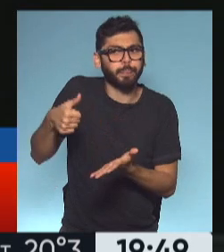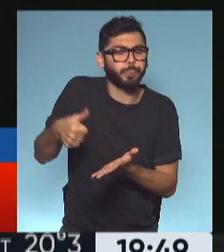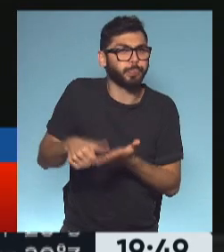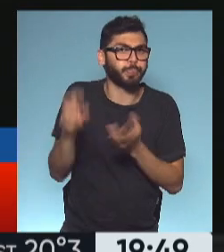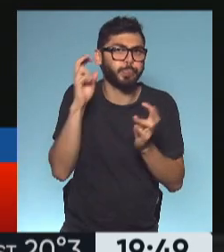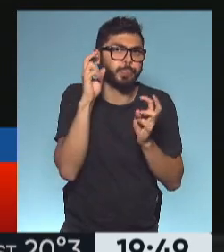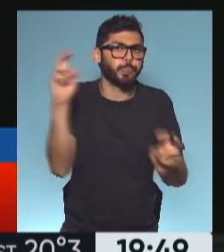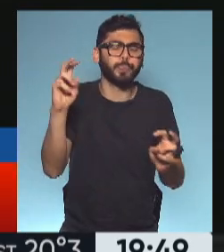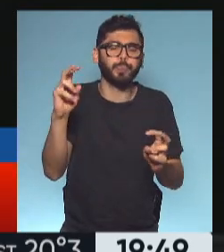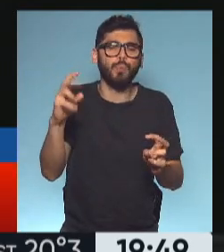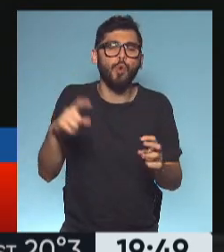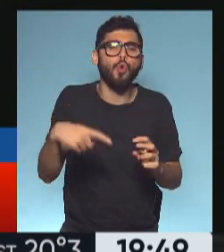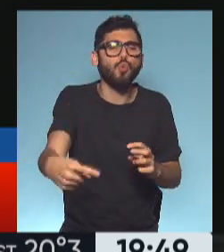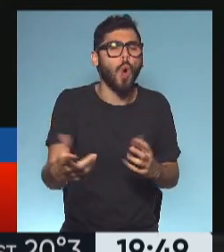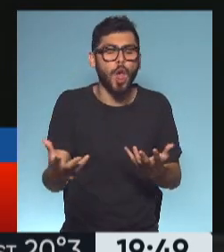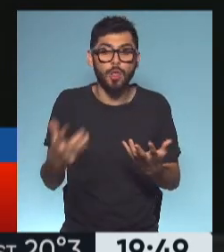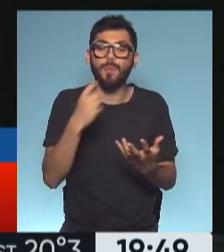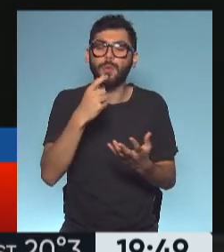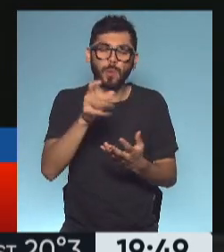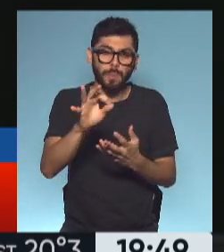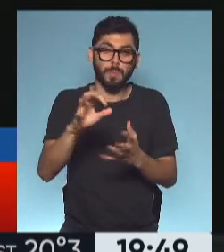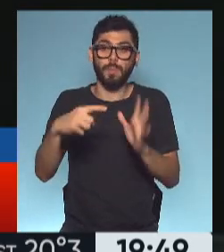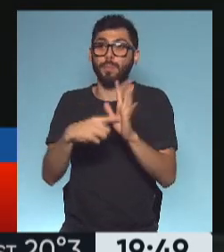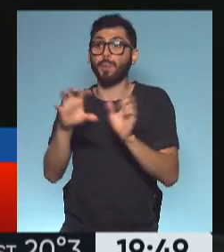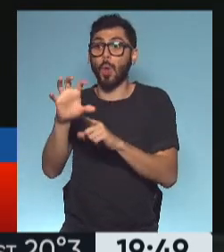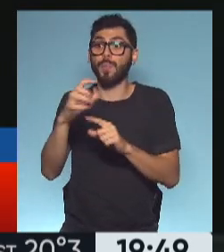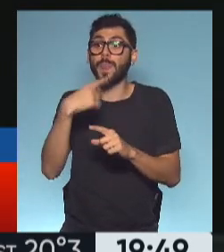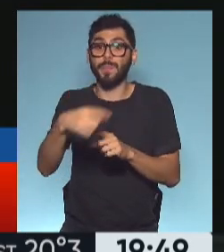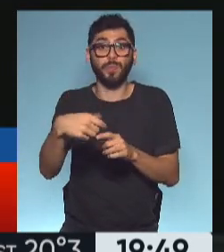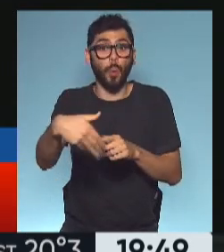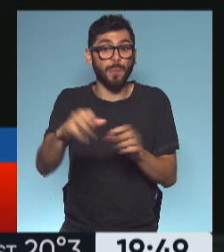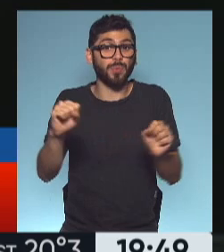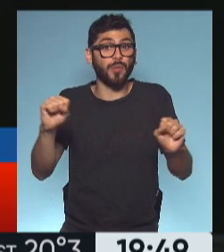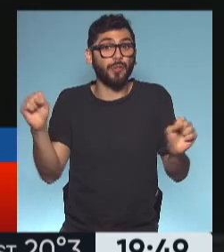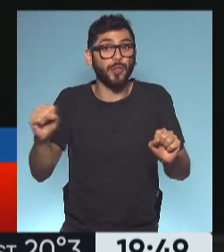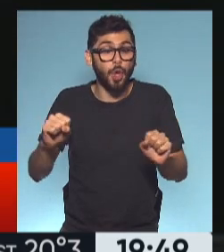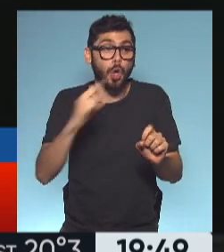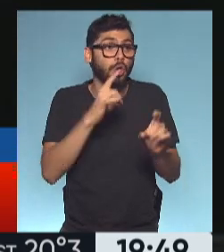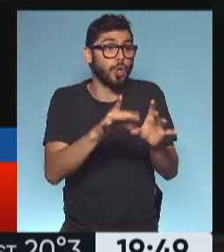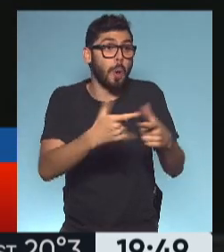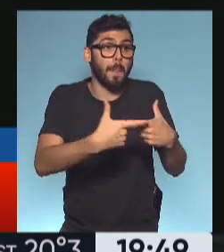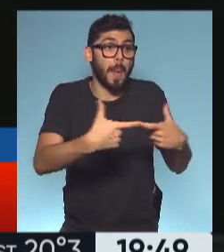en la provincia? ¿Cree que con los fríos, si el nivel de contagio sigue alto